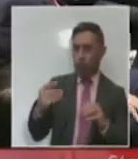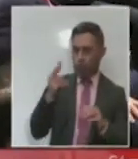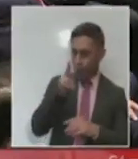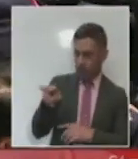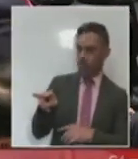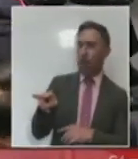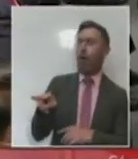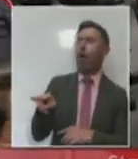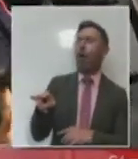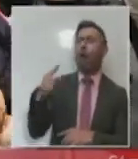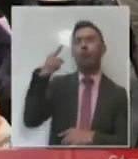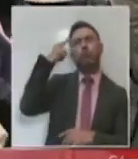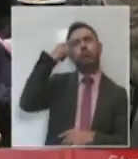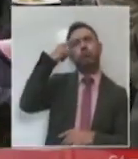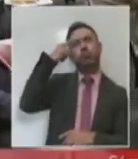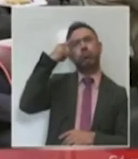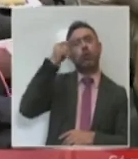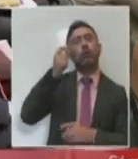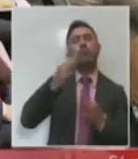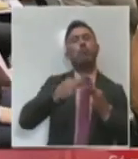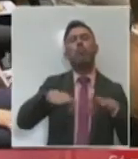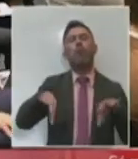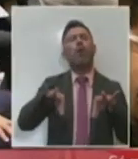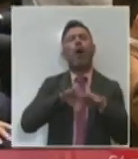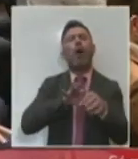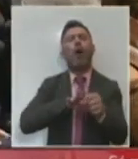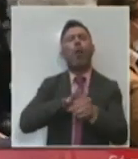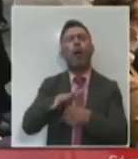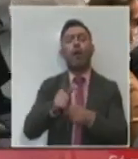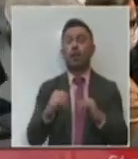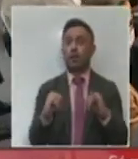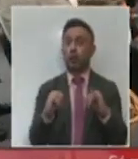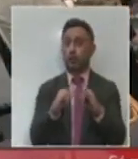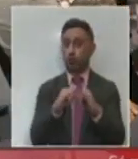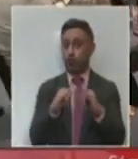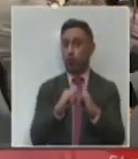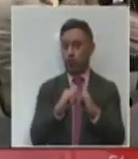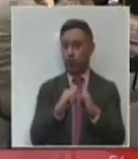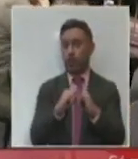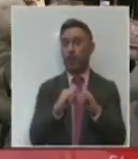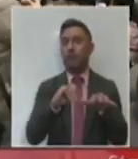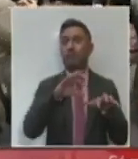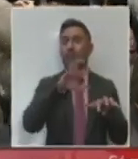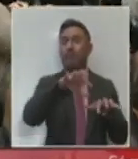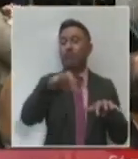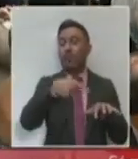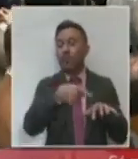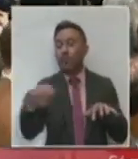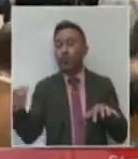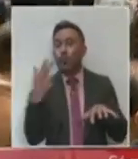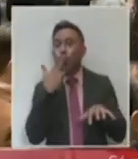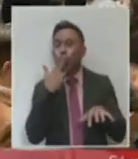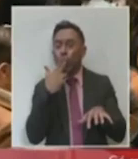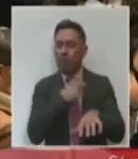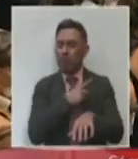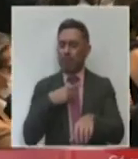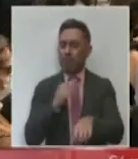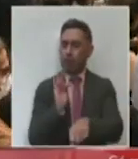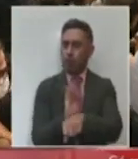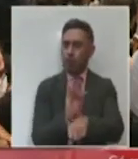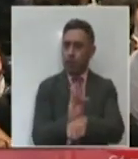instituciones lo que debemos de proteger para que haya claramente un Estado de Derecho en